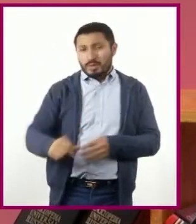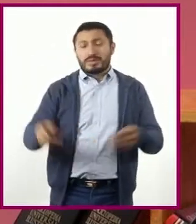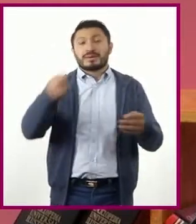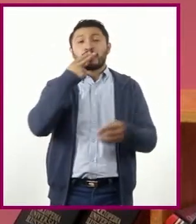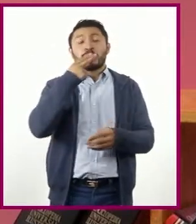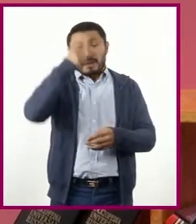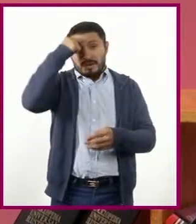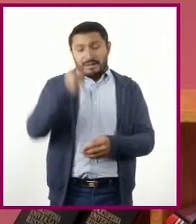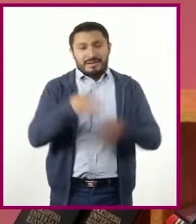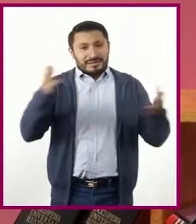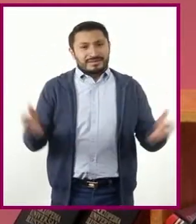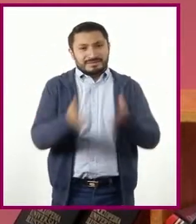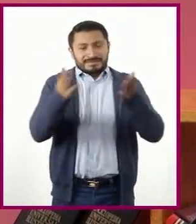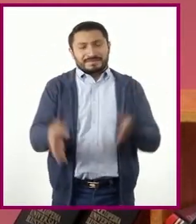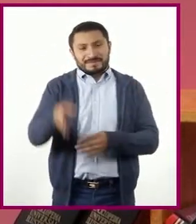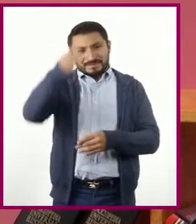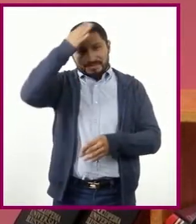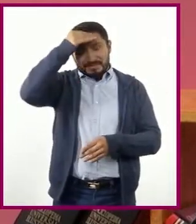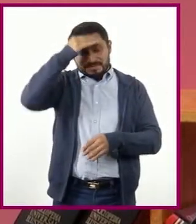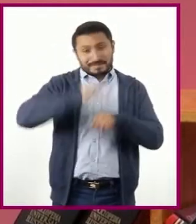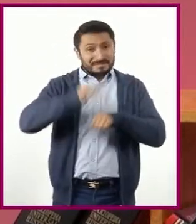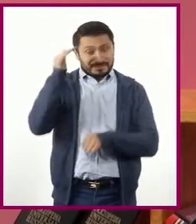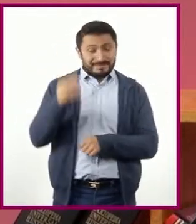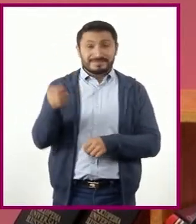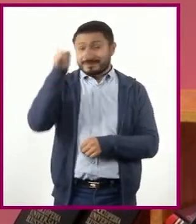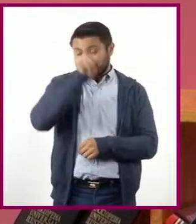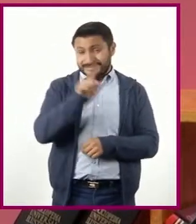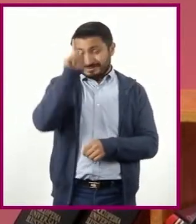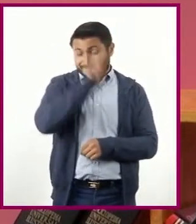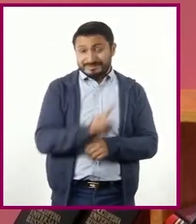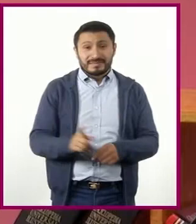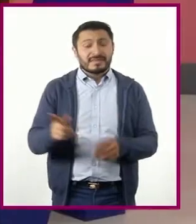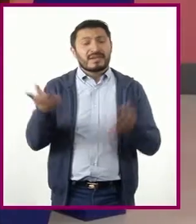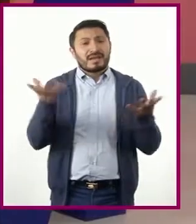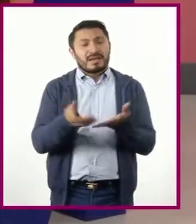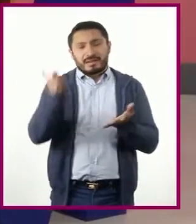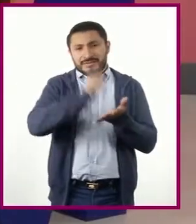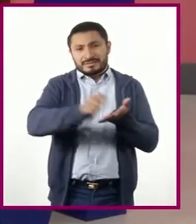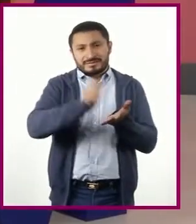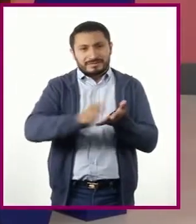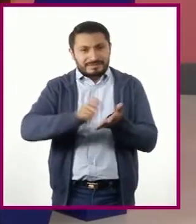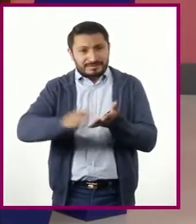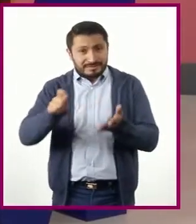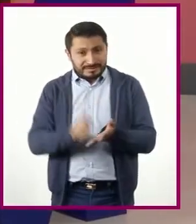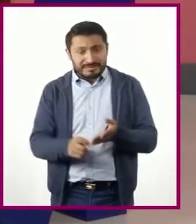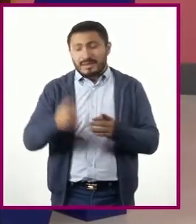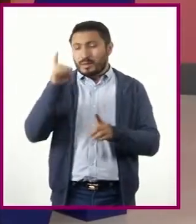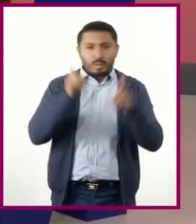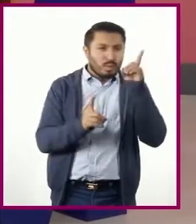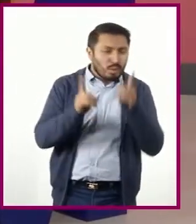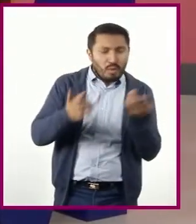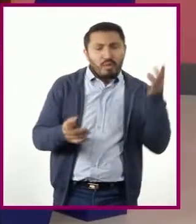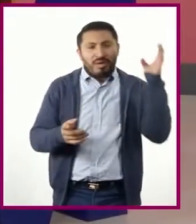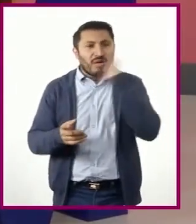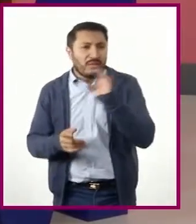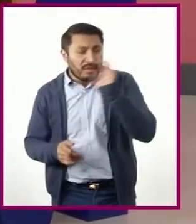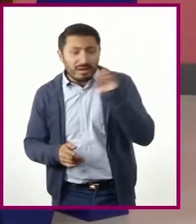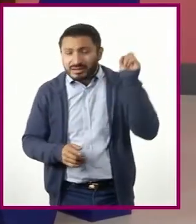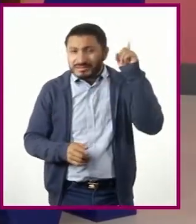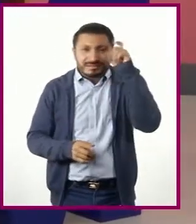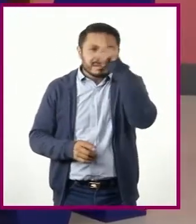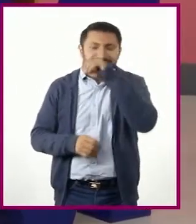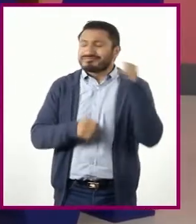servirá para reforzar su conocimiento, así que les recomiendo llevar un registro de las dudas, inquietudes